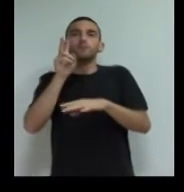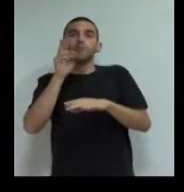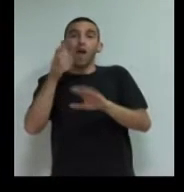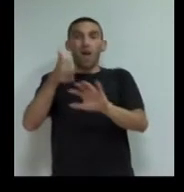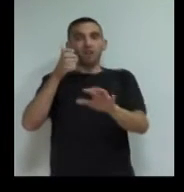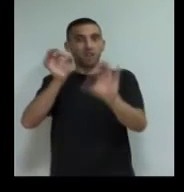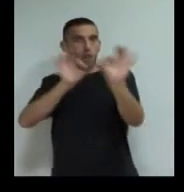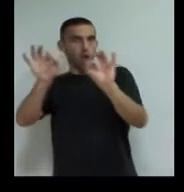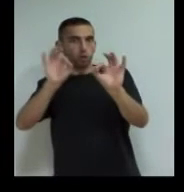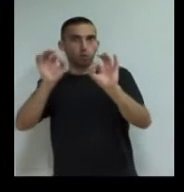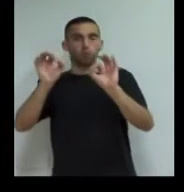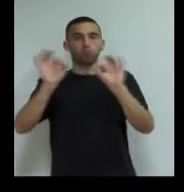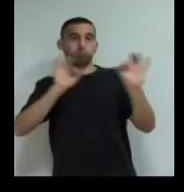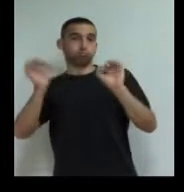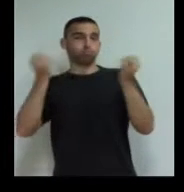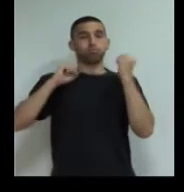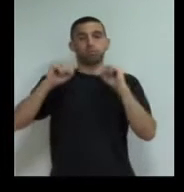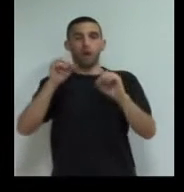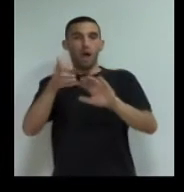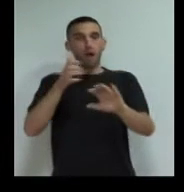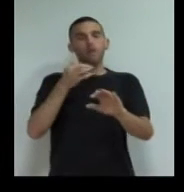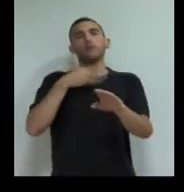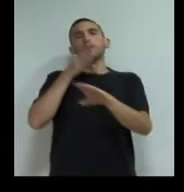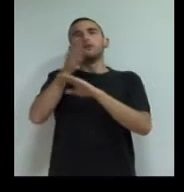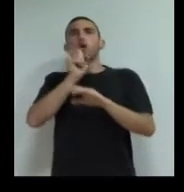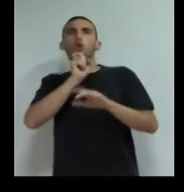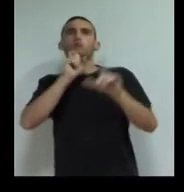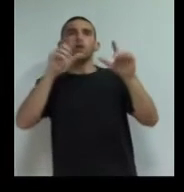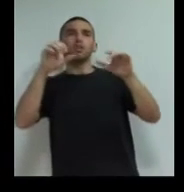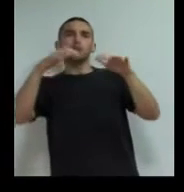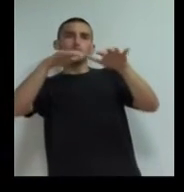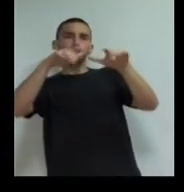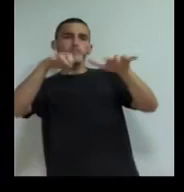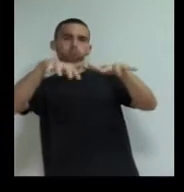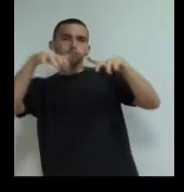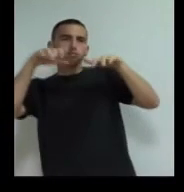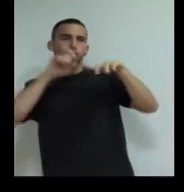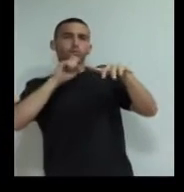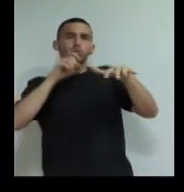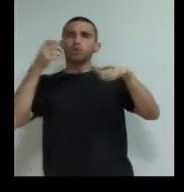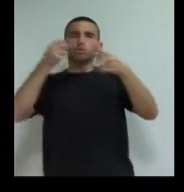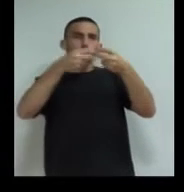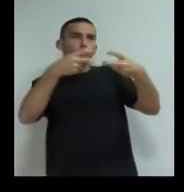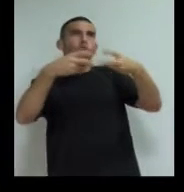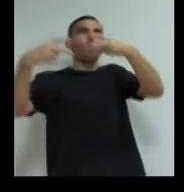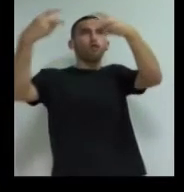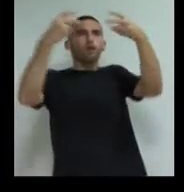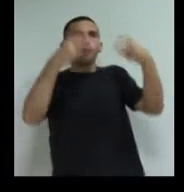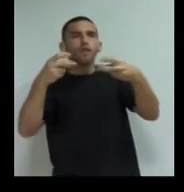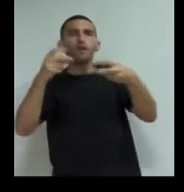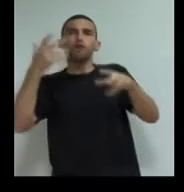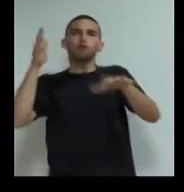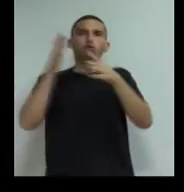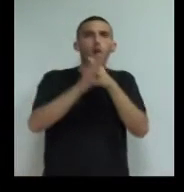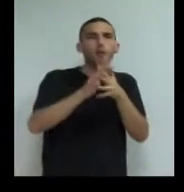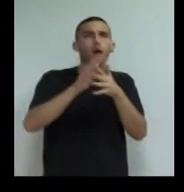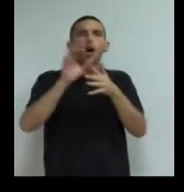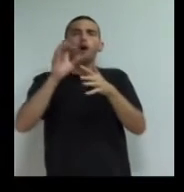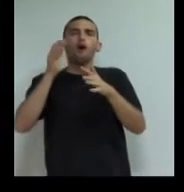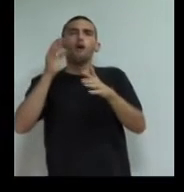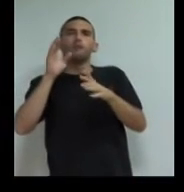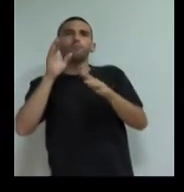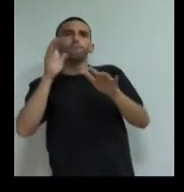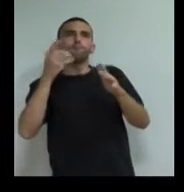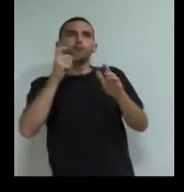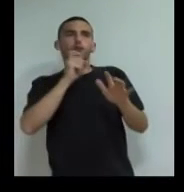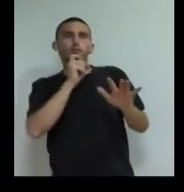gente de escenografía, dónde colocas la pantalla, cómo colocas la pantalla, que si hace sombra, que si no hace sombra, que si mancha un foco, entonces es